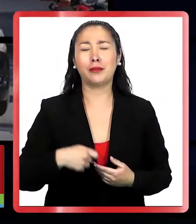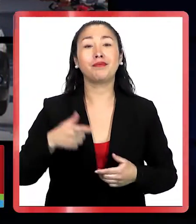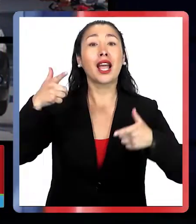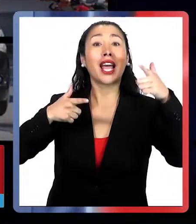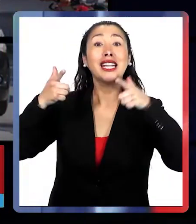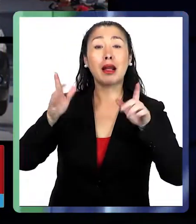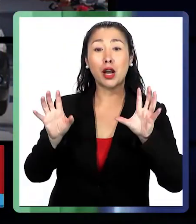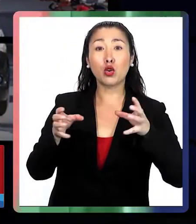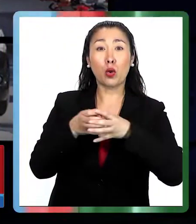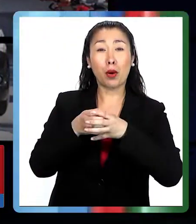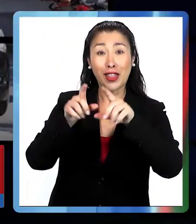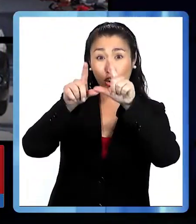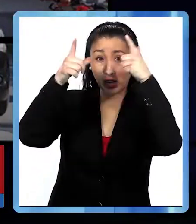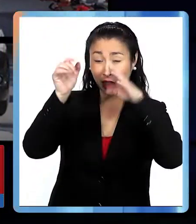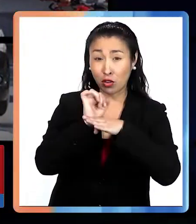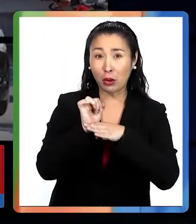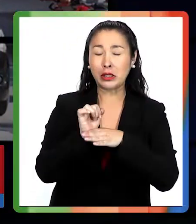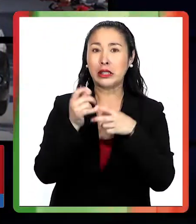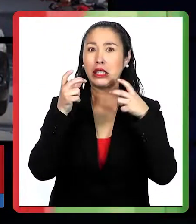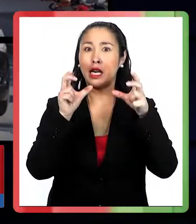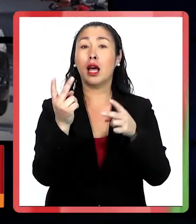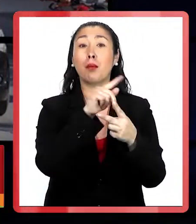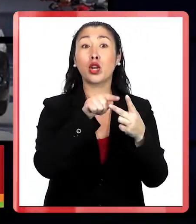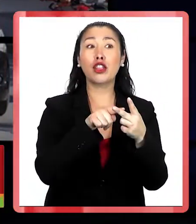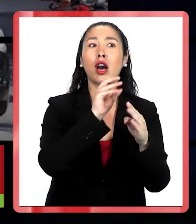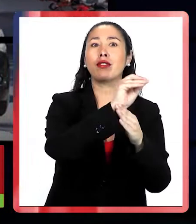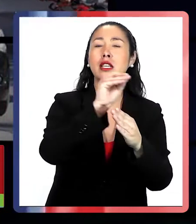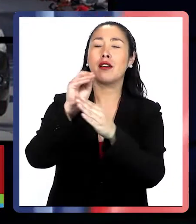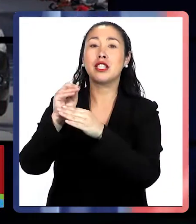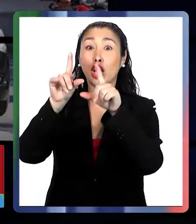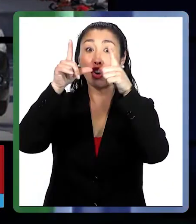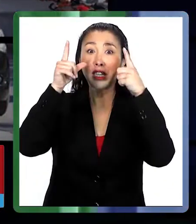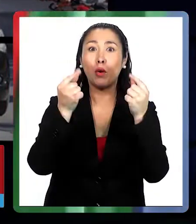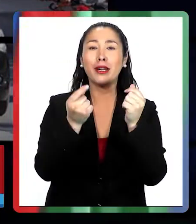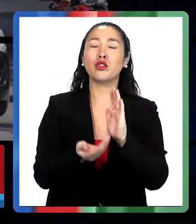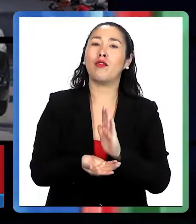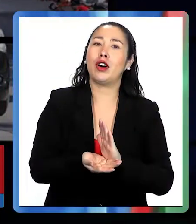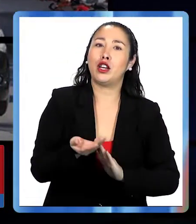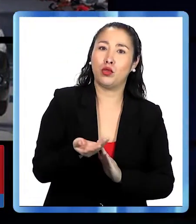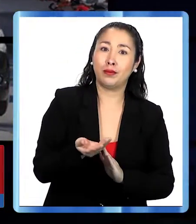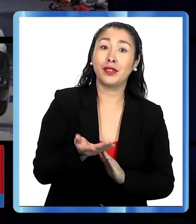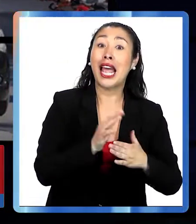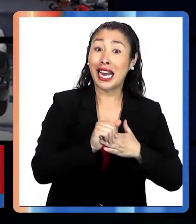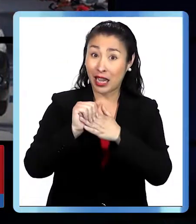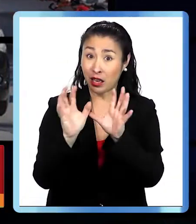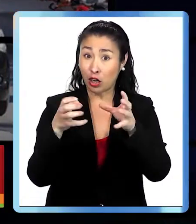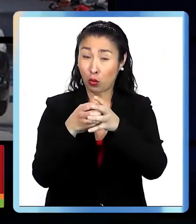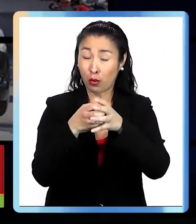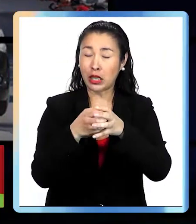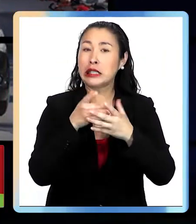colectivos está en alerta porque dos líneas anuncian el alza de sus pasajes. El líder del gremio dijo